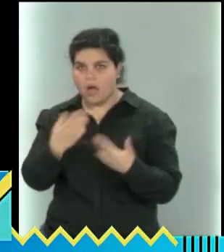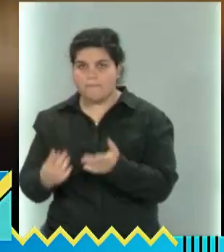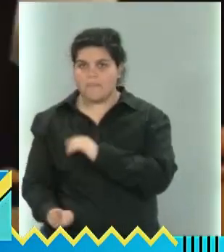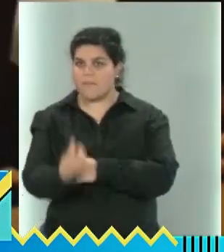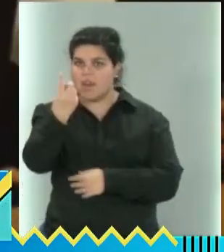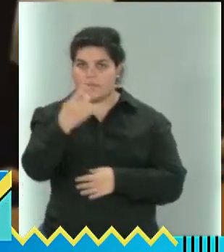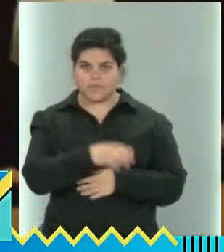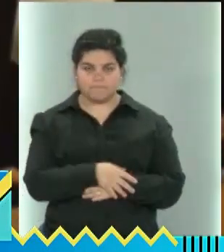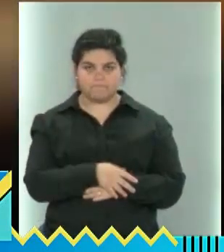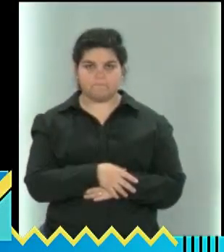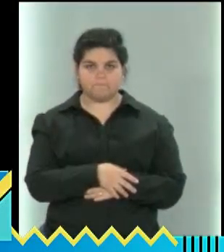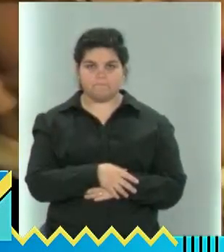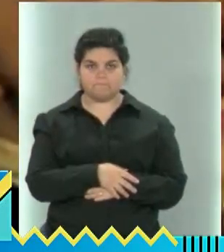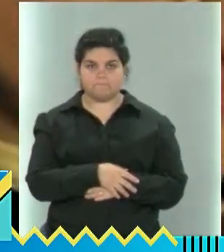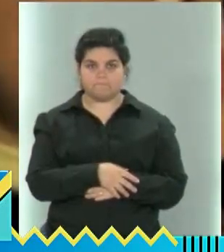vez.